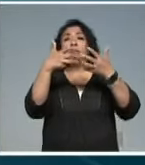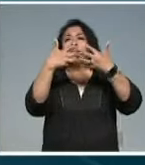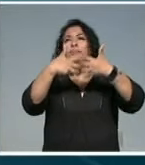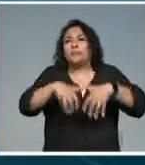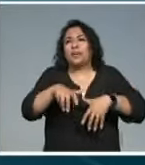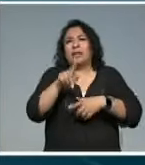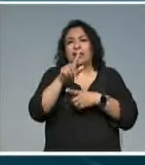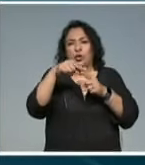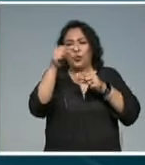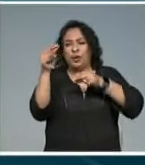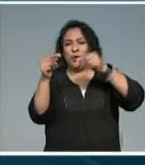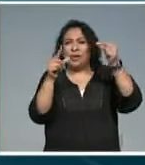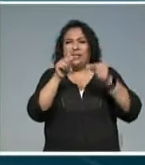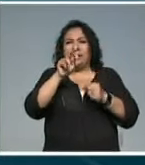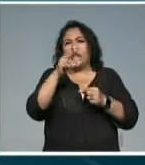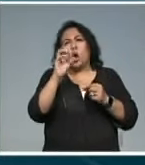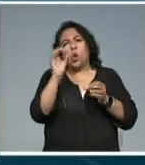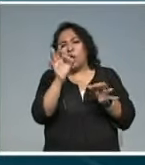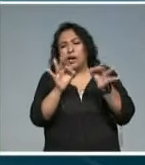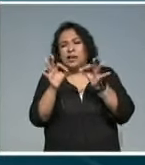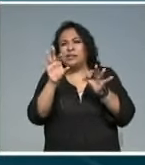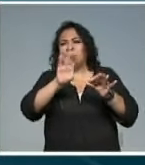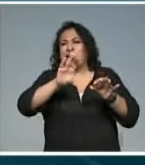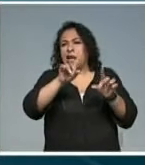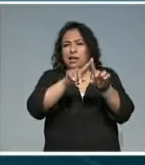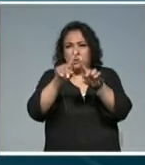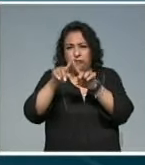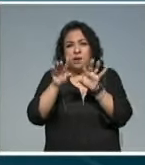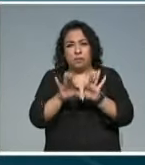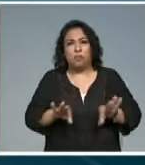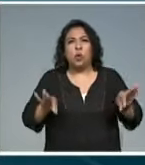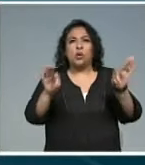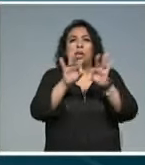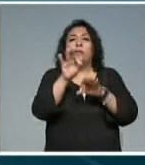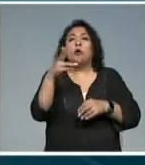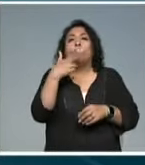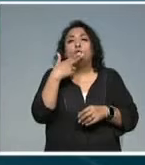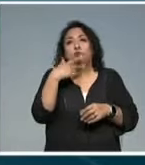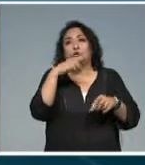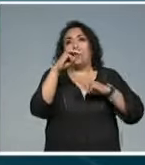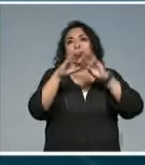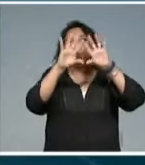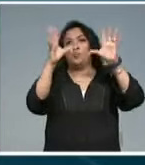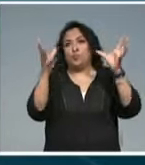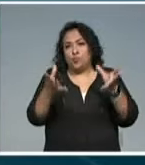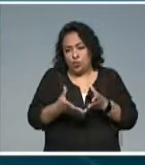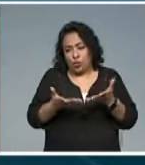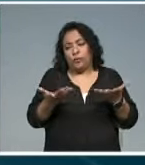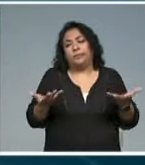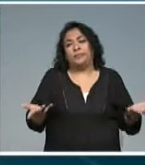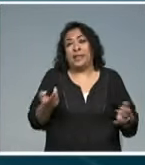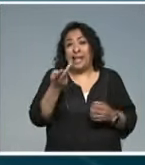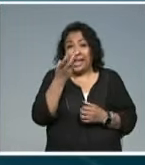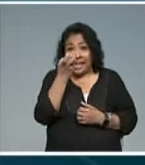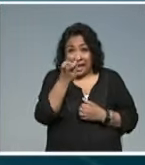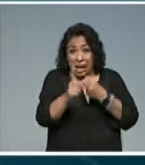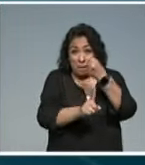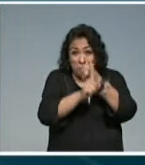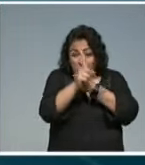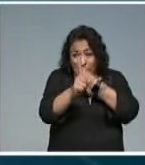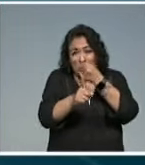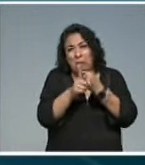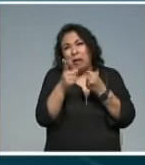de trigo, sino de otro tipo de granos y cereales importantes en el consumo a nivel mundial. Así es que este conflicto,